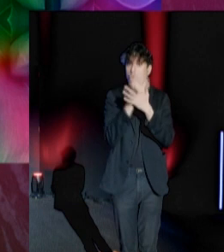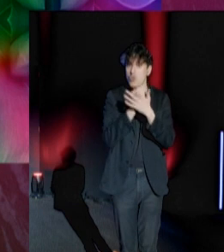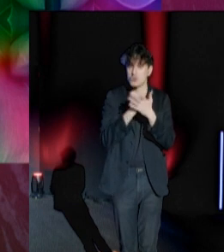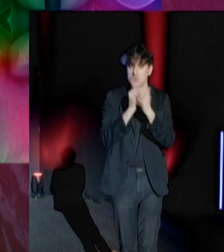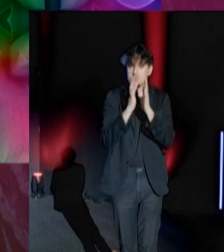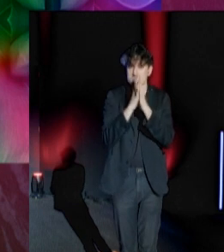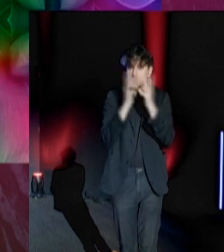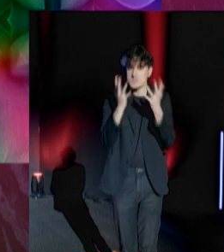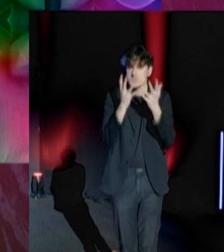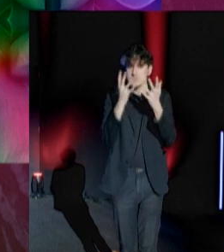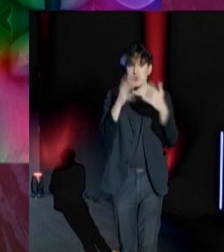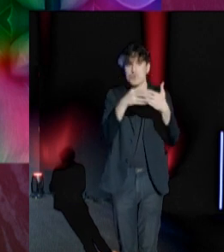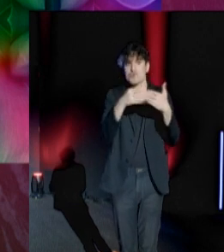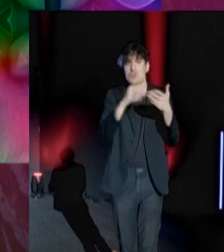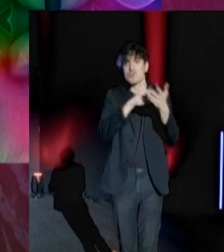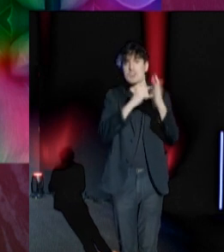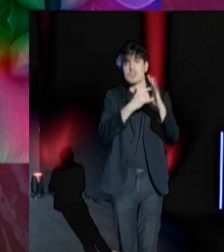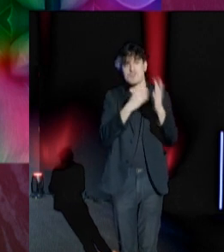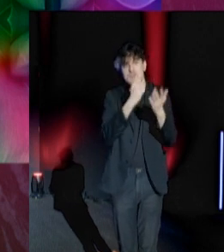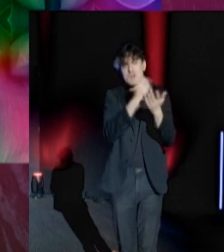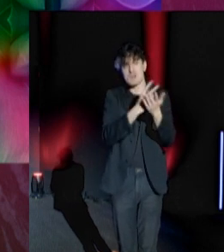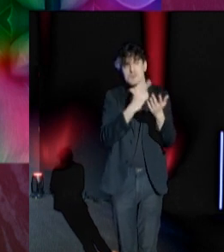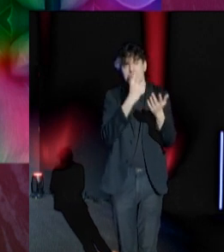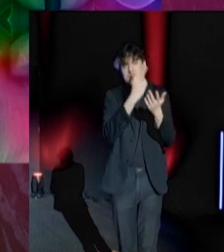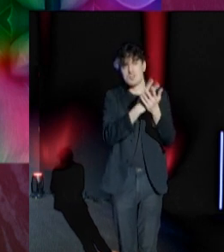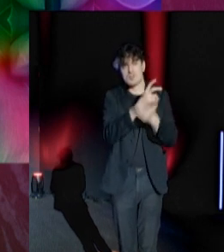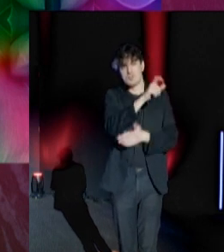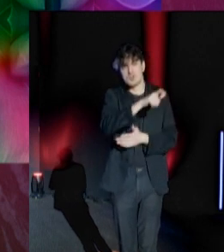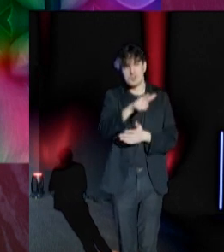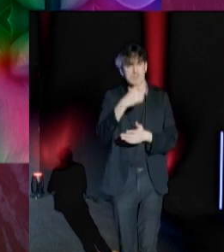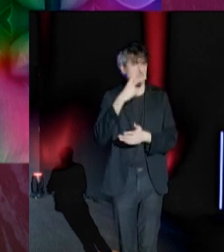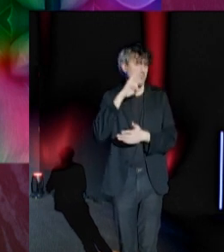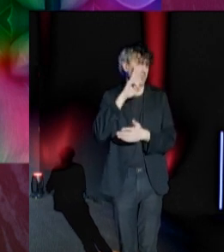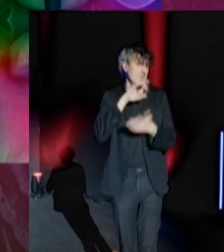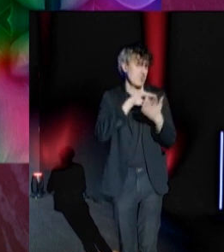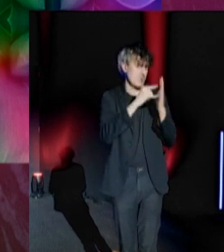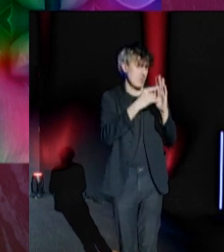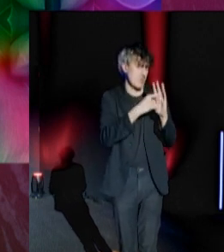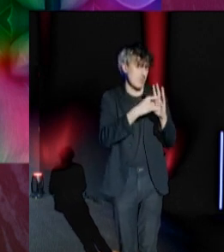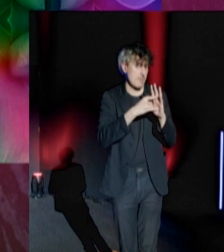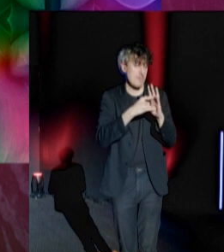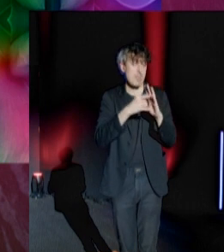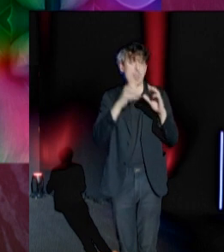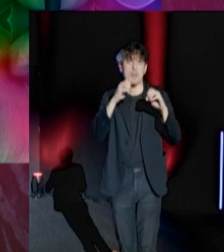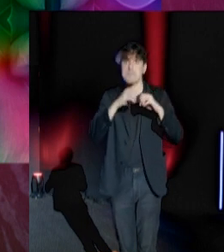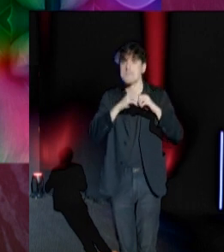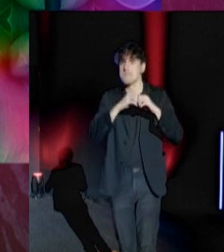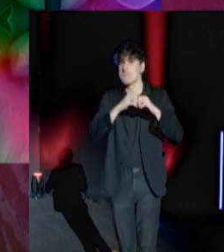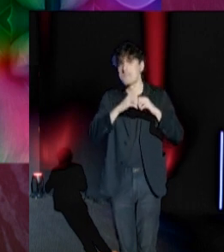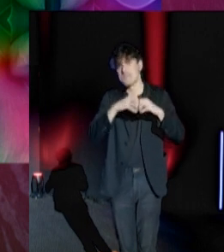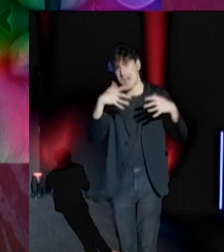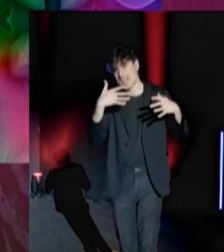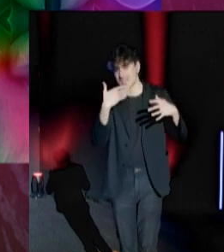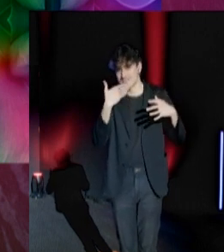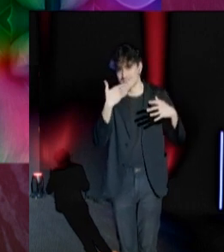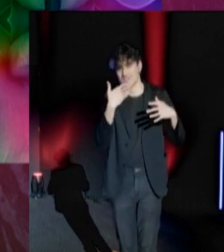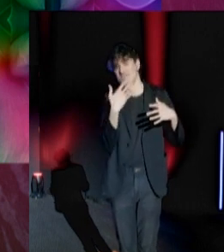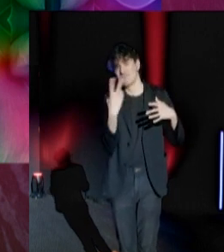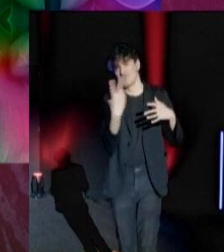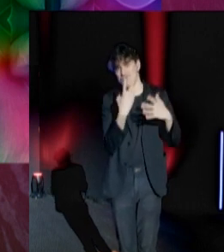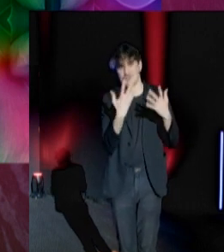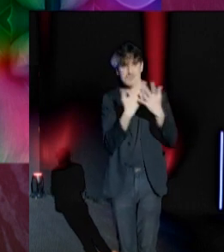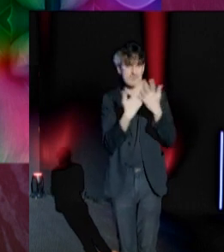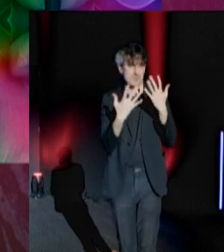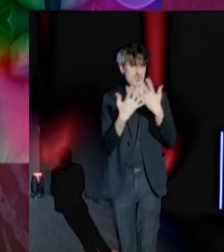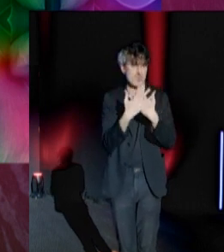haciendo reto a los usuarios técnicos a la gente tecnóloga la idea la magia viene por los dos no puede estar